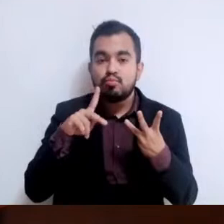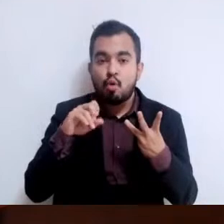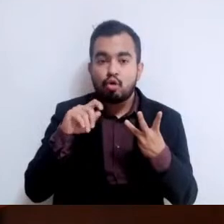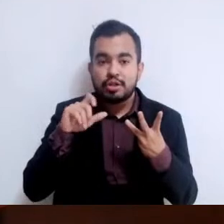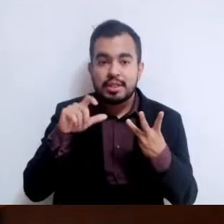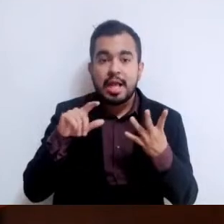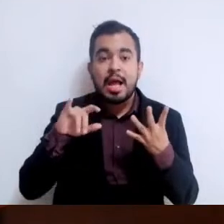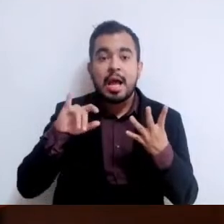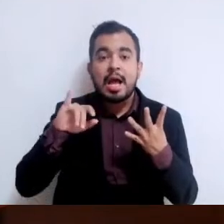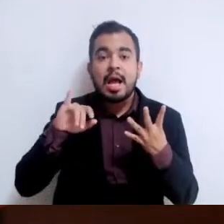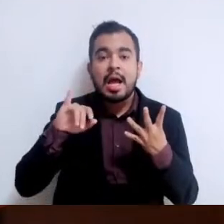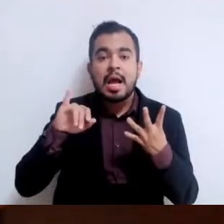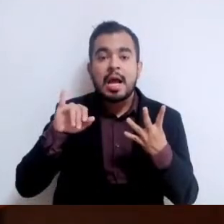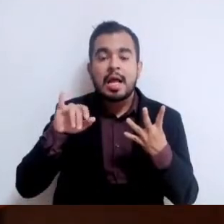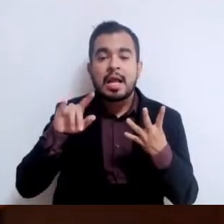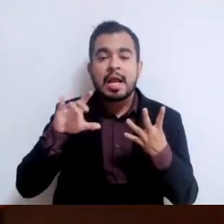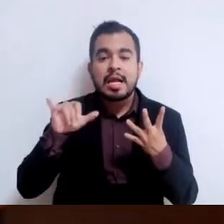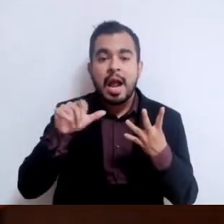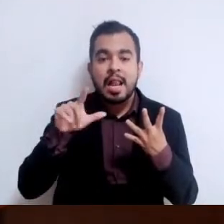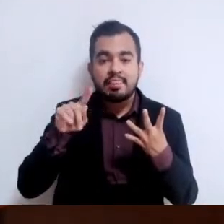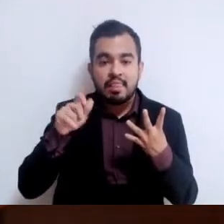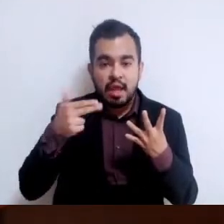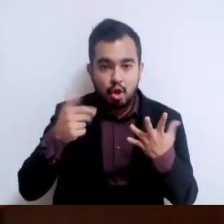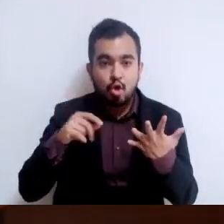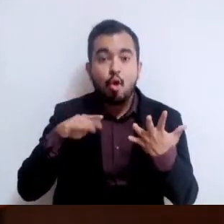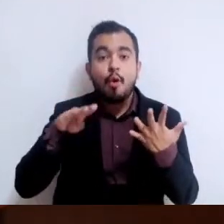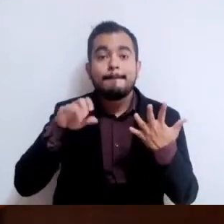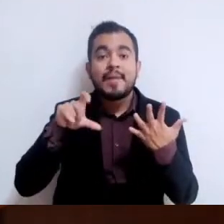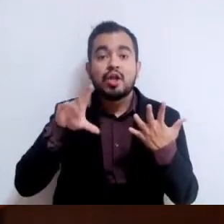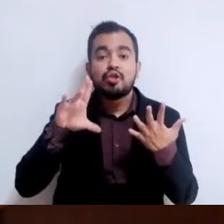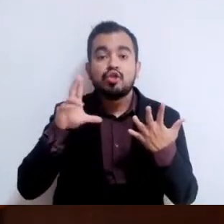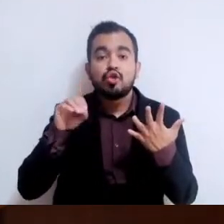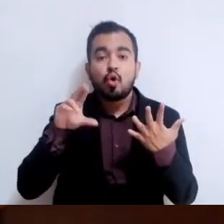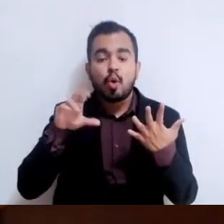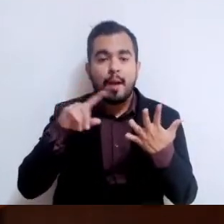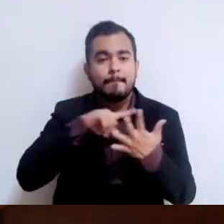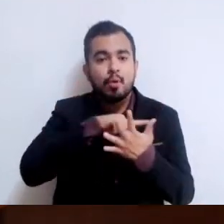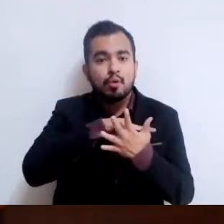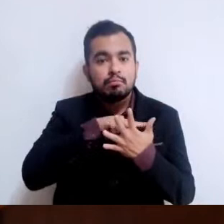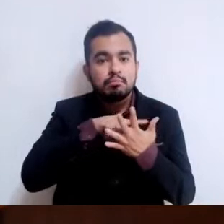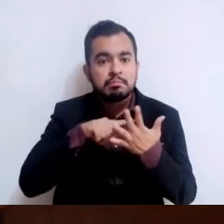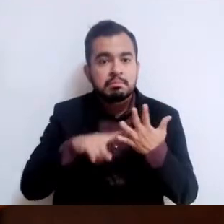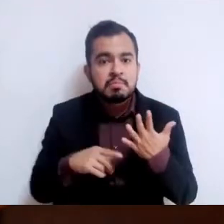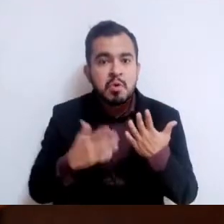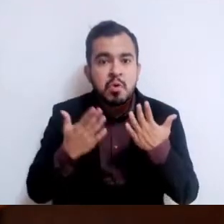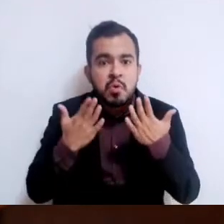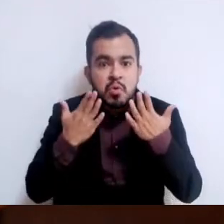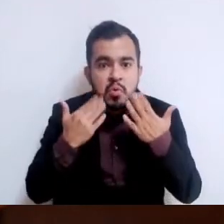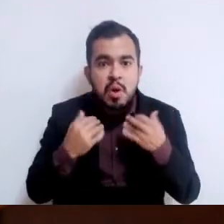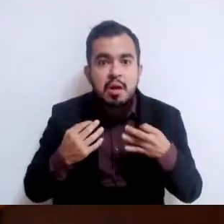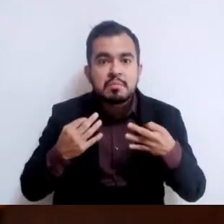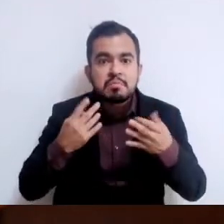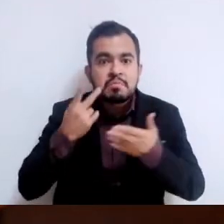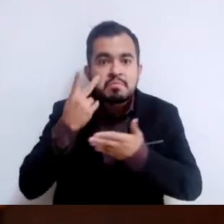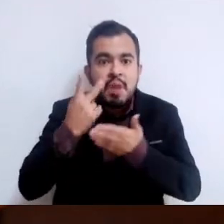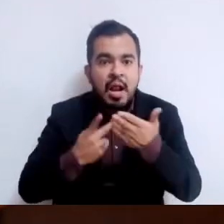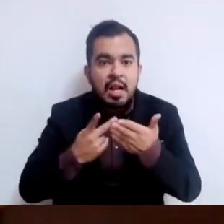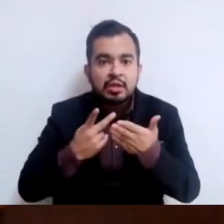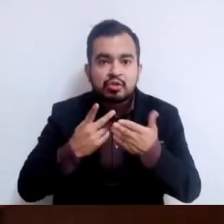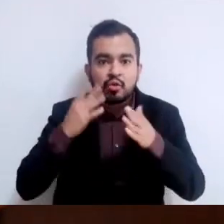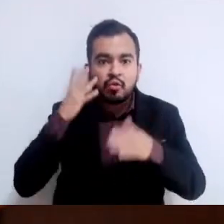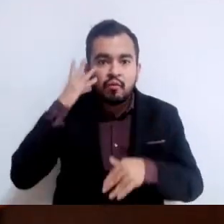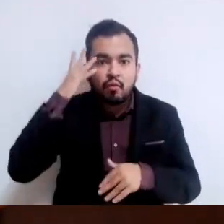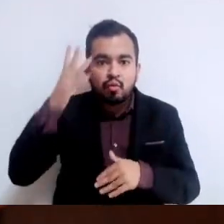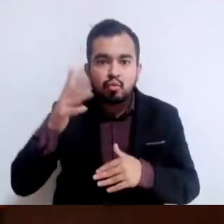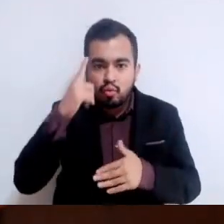Melchor Ocampo, que ya estaban en una situación que realmente no había una planeación adecuada, una planeación urbana adecuada, y que ahora se atrae